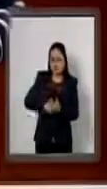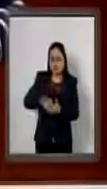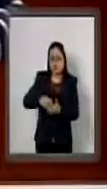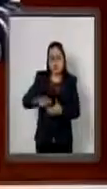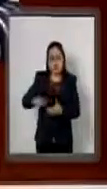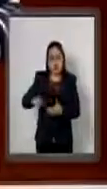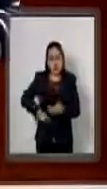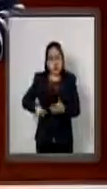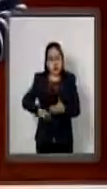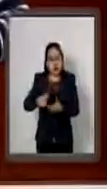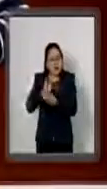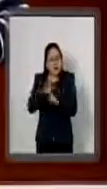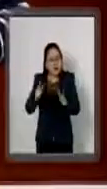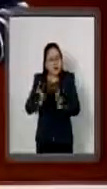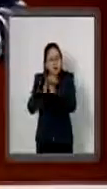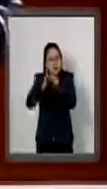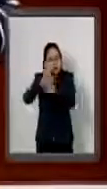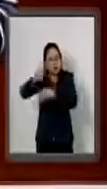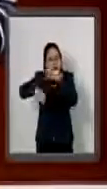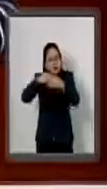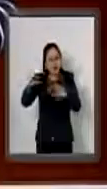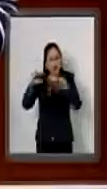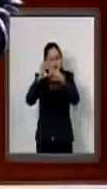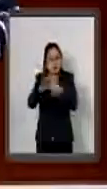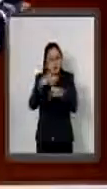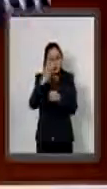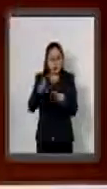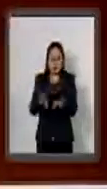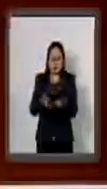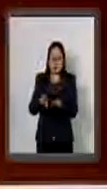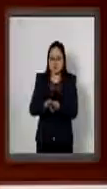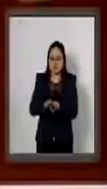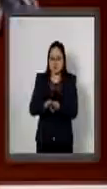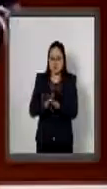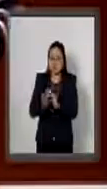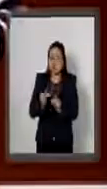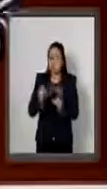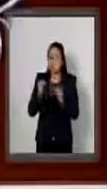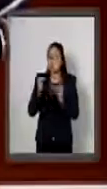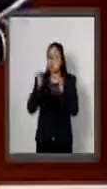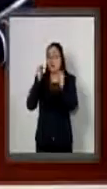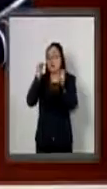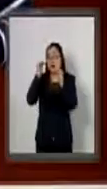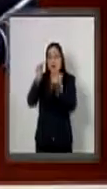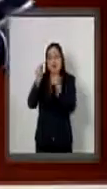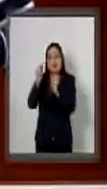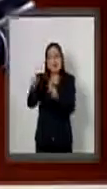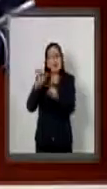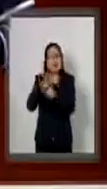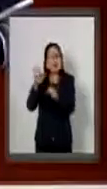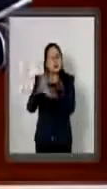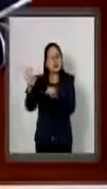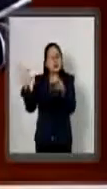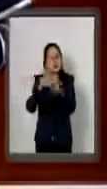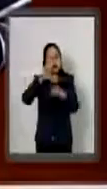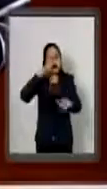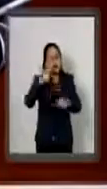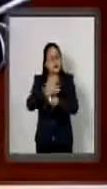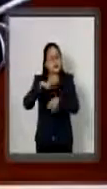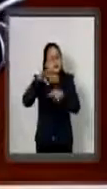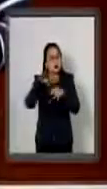contemporáneo, al ubicar el instrumento de uso máximo de la fuerza en el papel